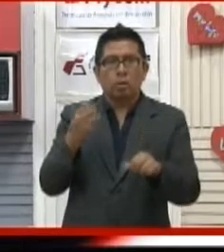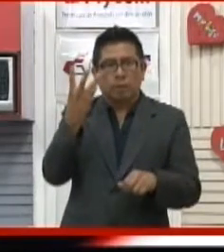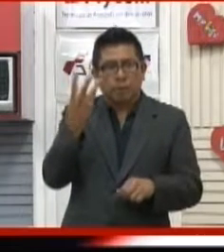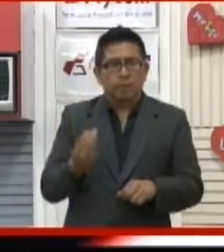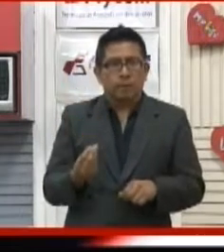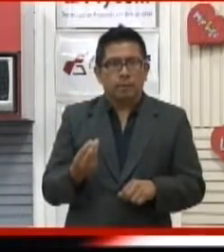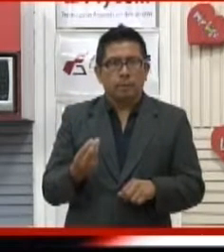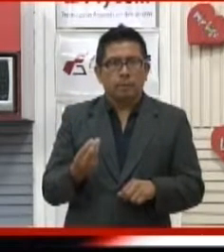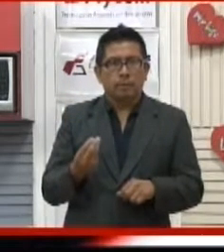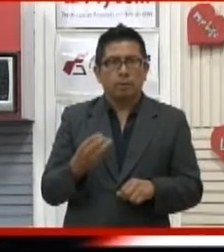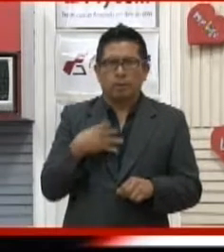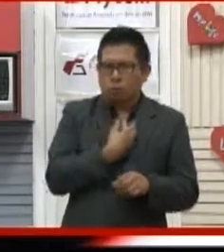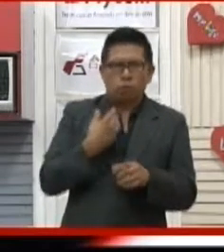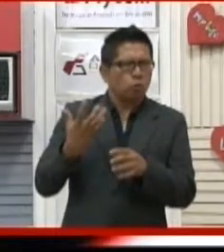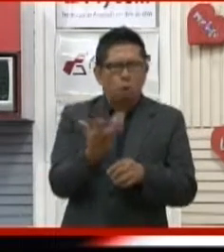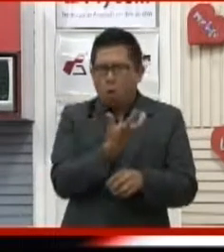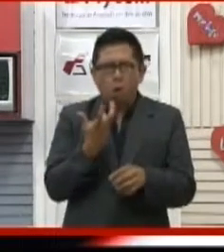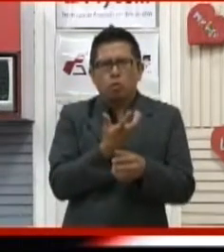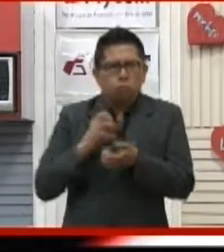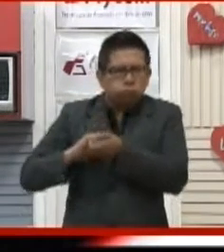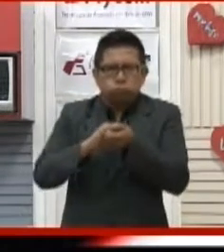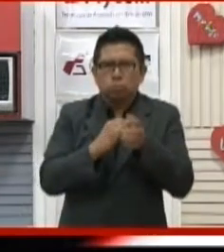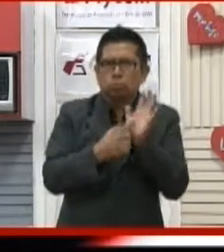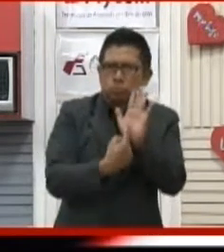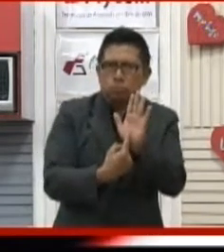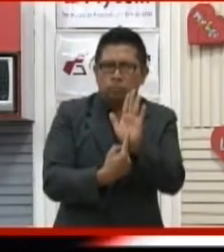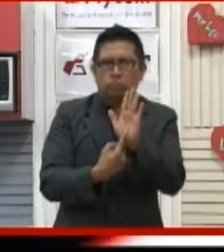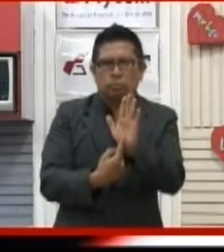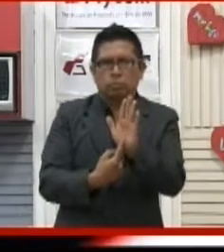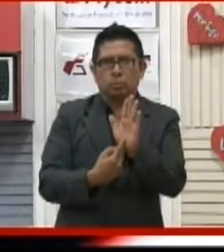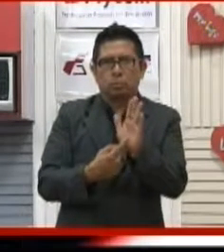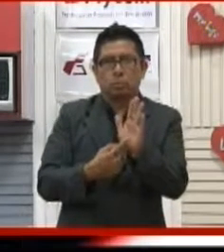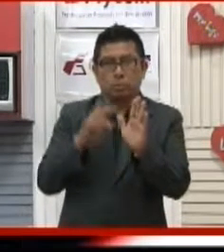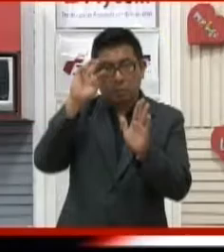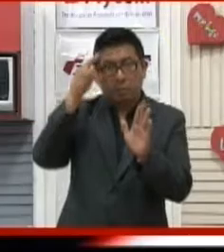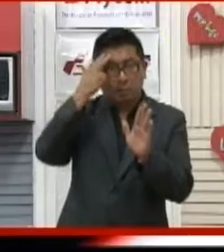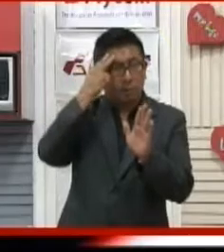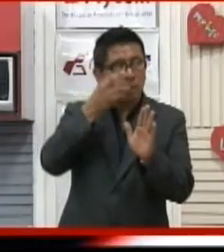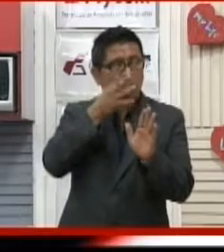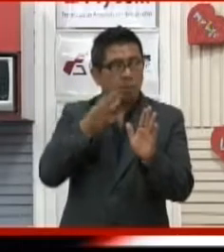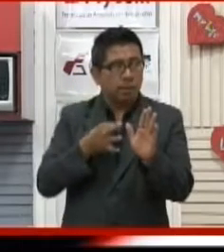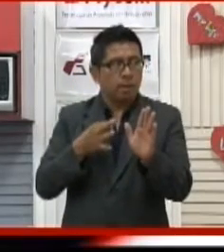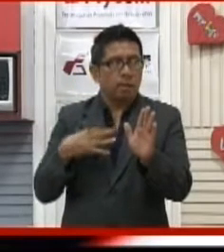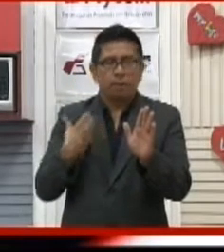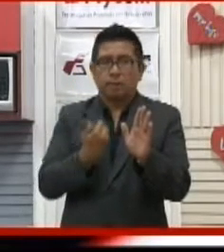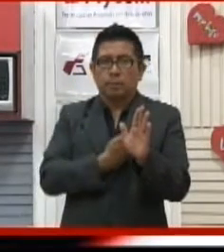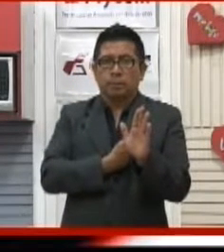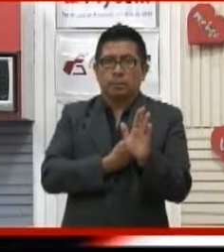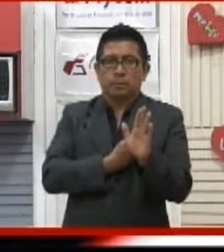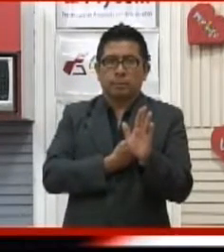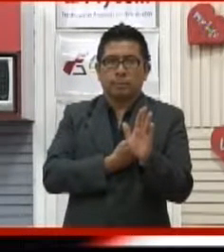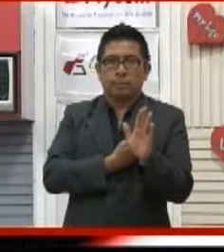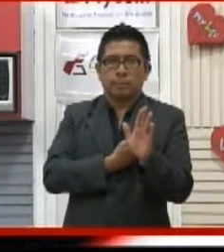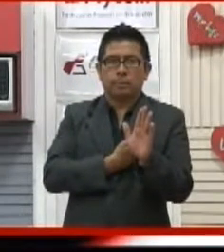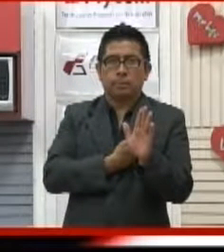desde, exacto, que nos levantamos, ¿verdad? Y creo que el mayor reto que debemos de vencer es,